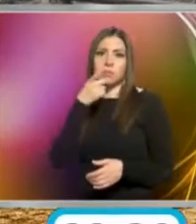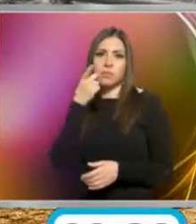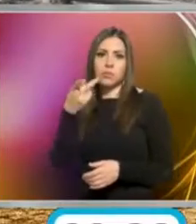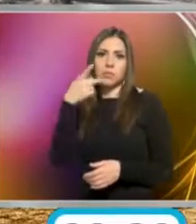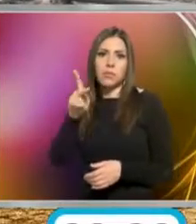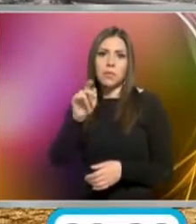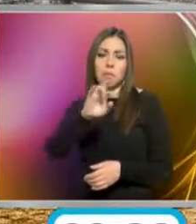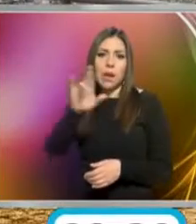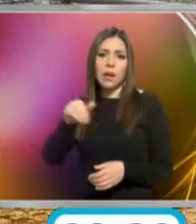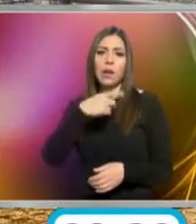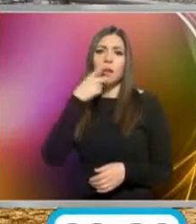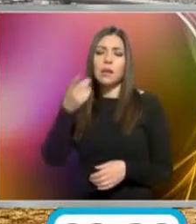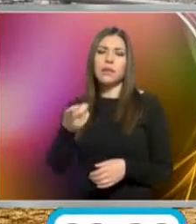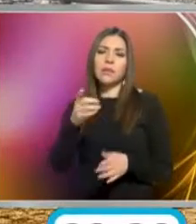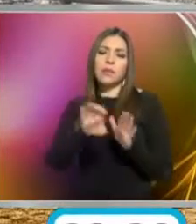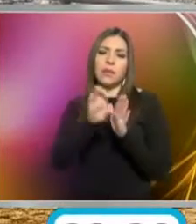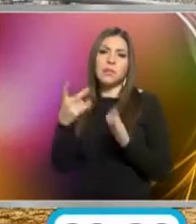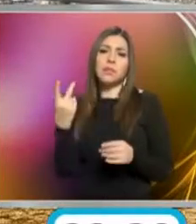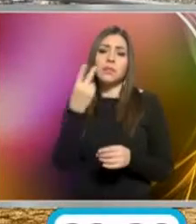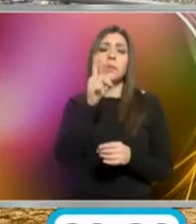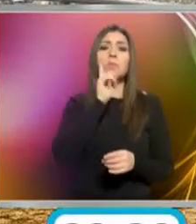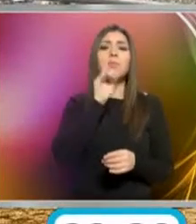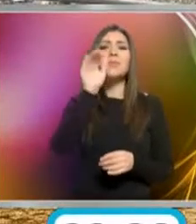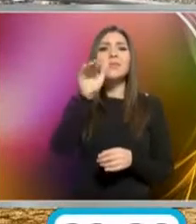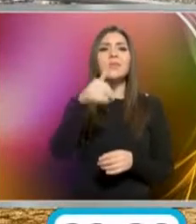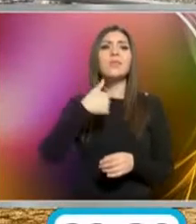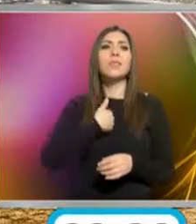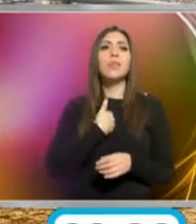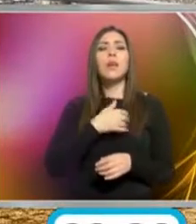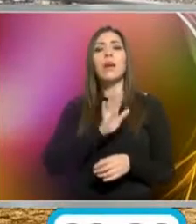digo, decirle a la pareja es simplemente